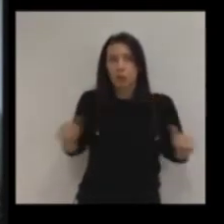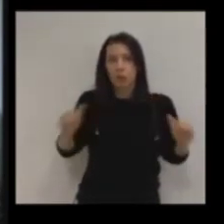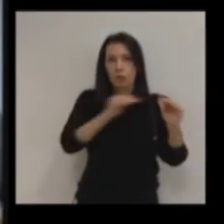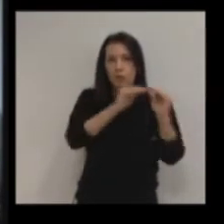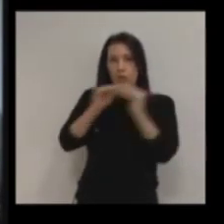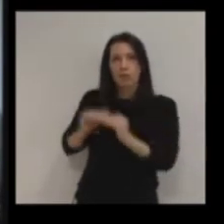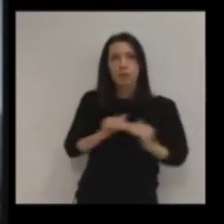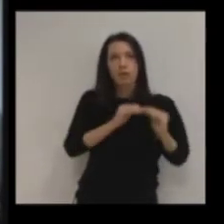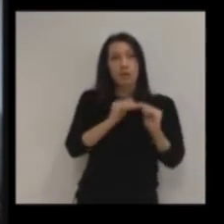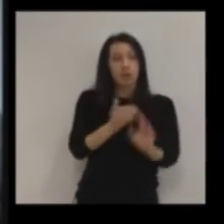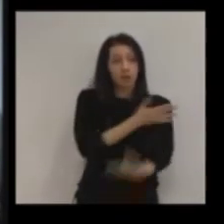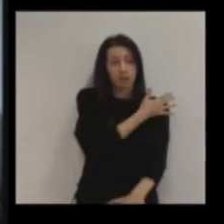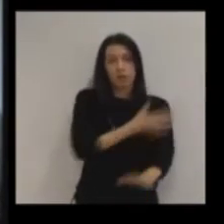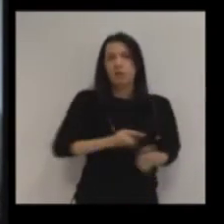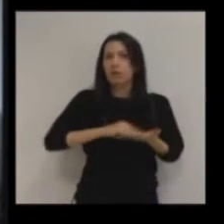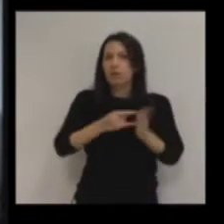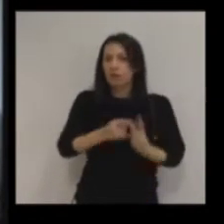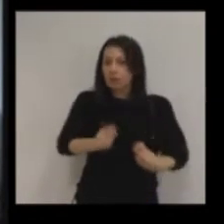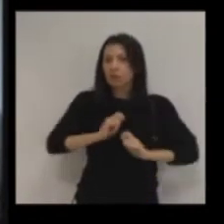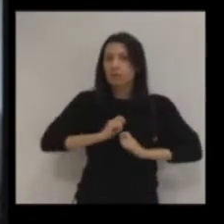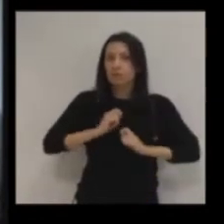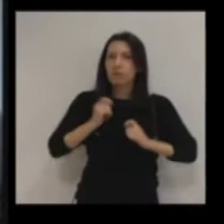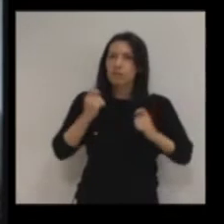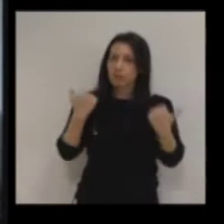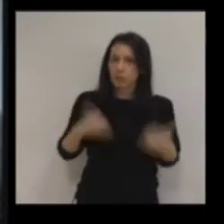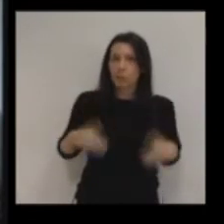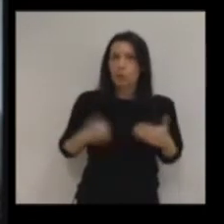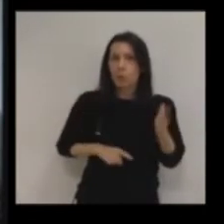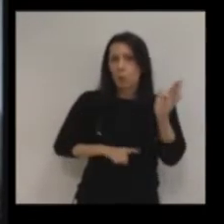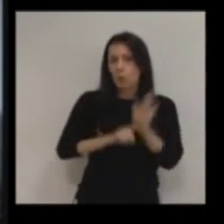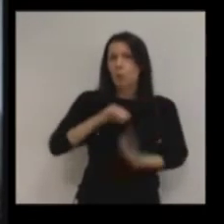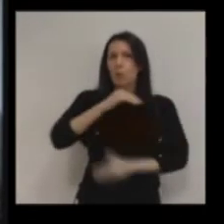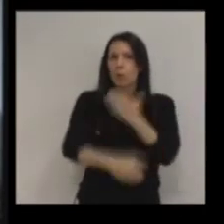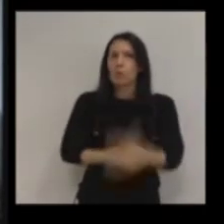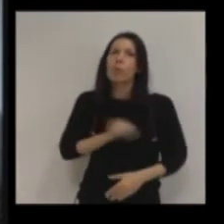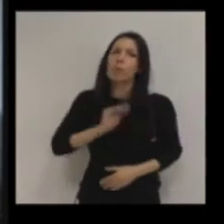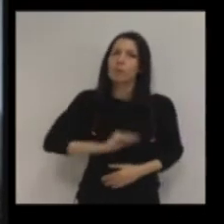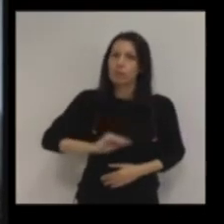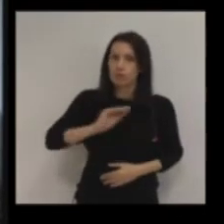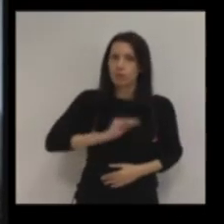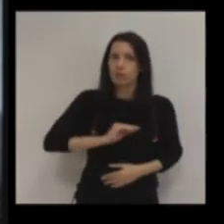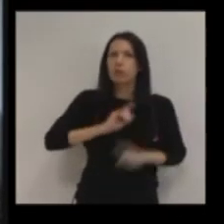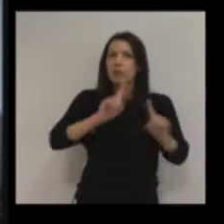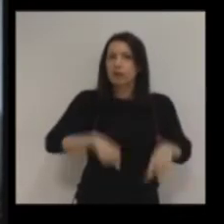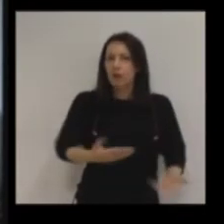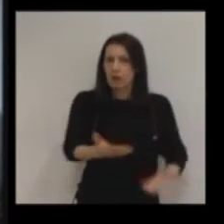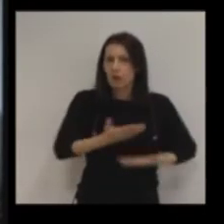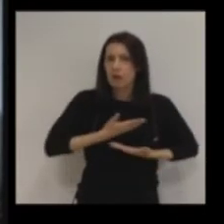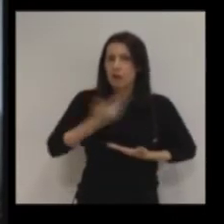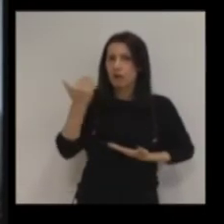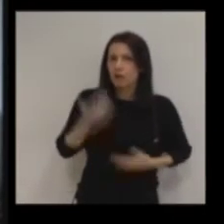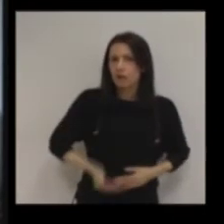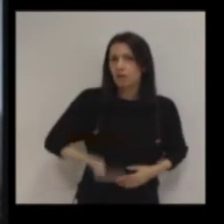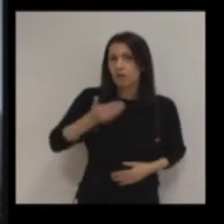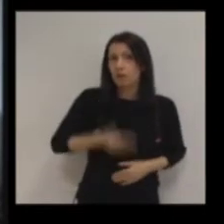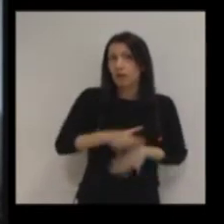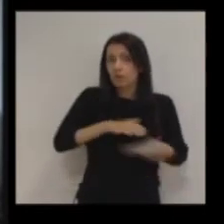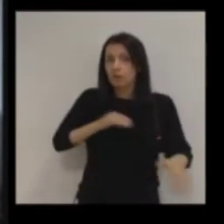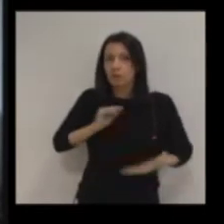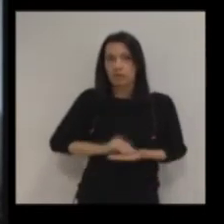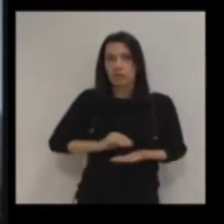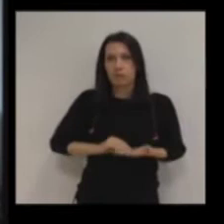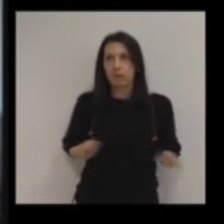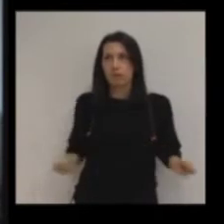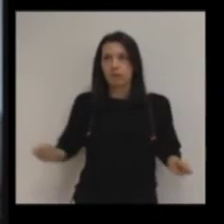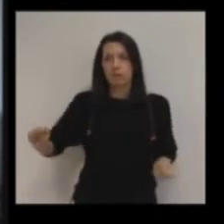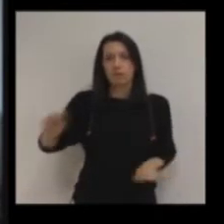sí han venido y han supuesto un gran avance y están suponiendo una gran ayuda en la mayoría de los casos